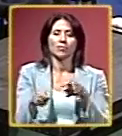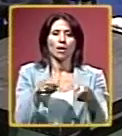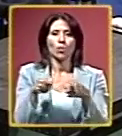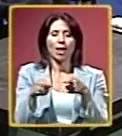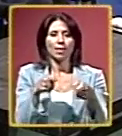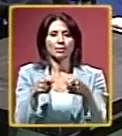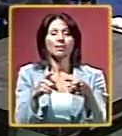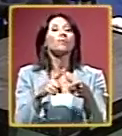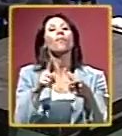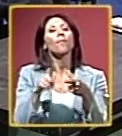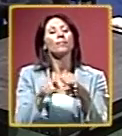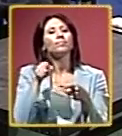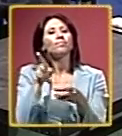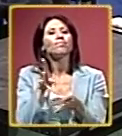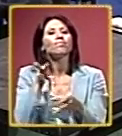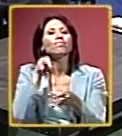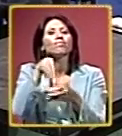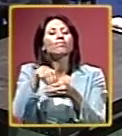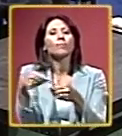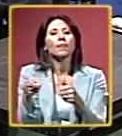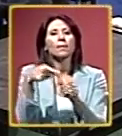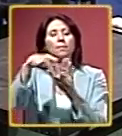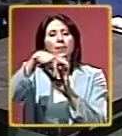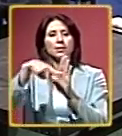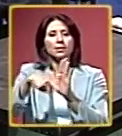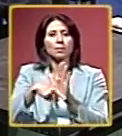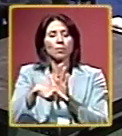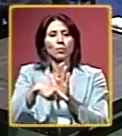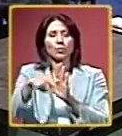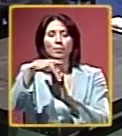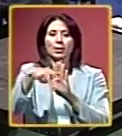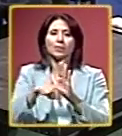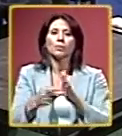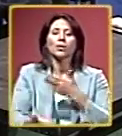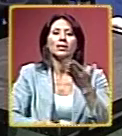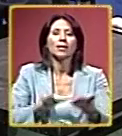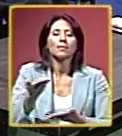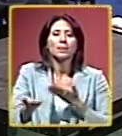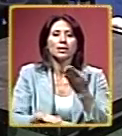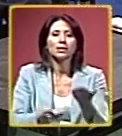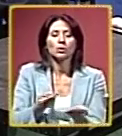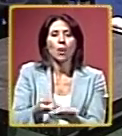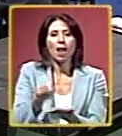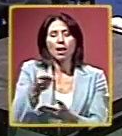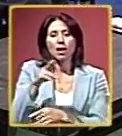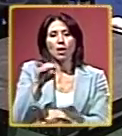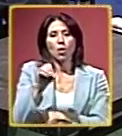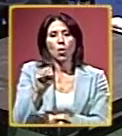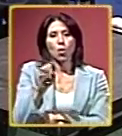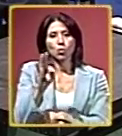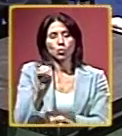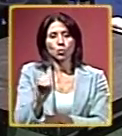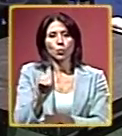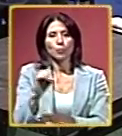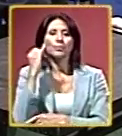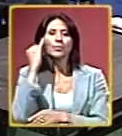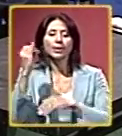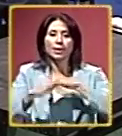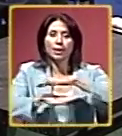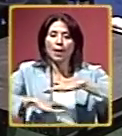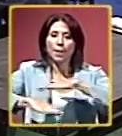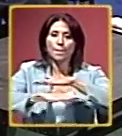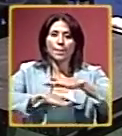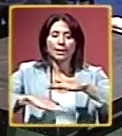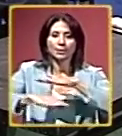entonces ahí es donde entra este primer principio, que sería el principio de servicio al costo. La idea básica detrás